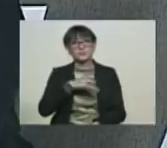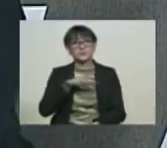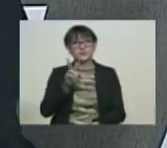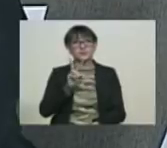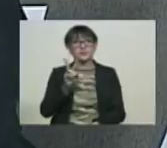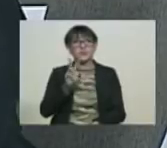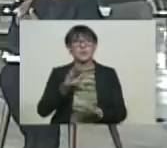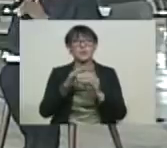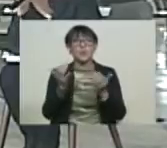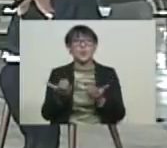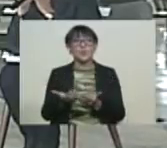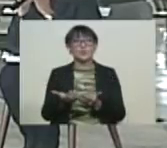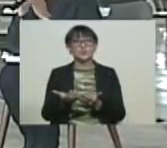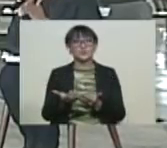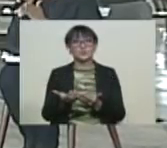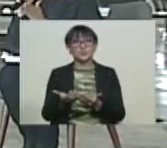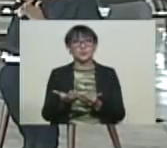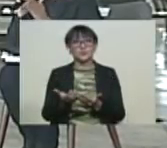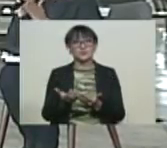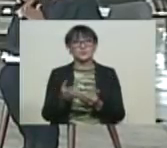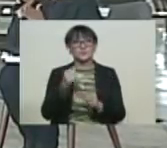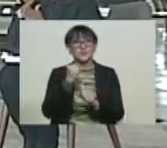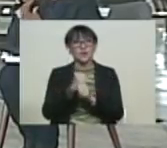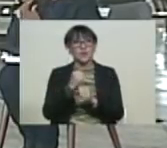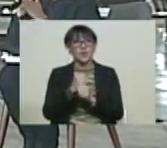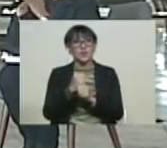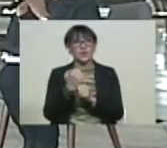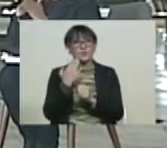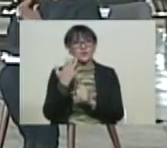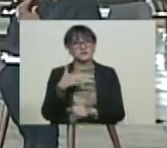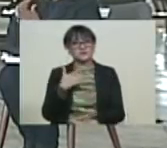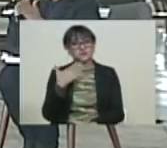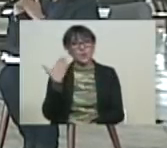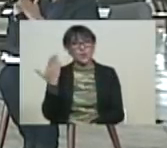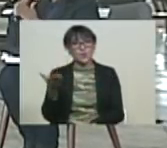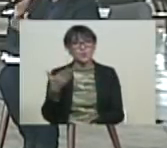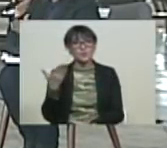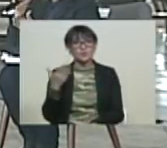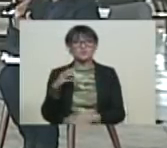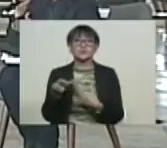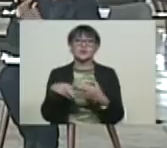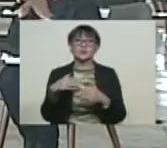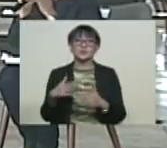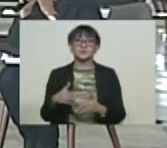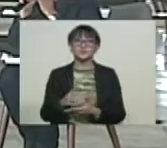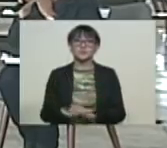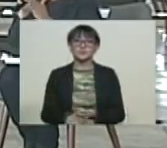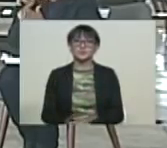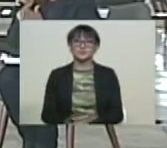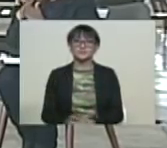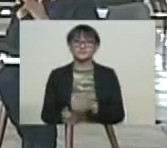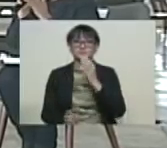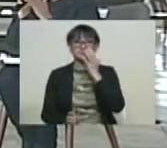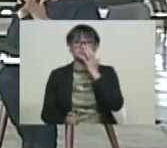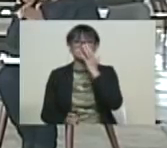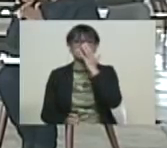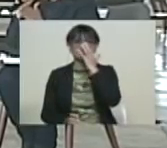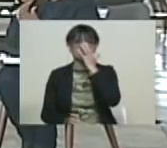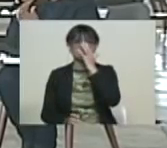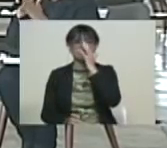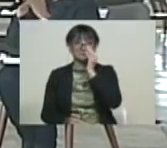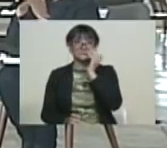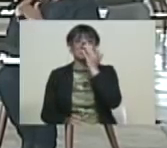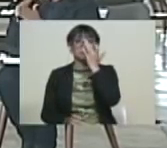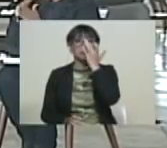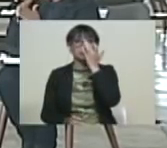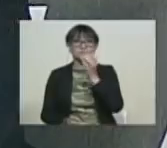mundo. Tenemos hoy una obra de la cual nos sentimos orgullosos en revolución y tenemos hoy una obra